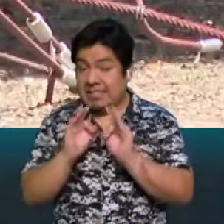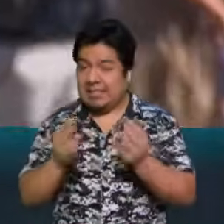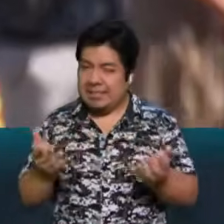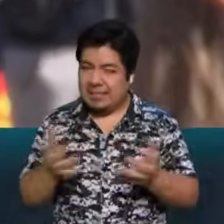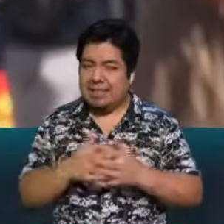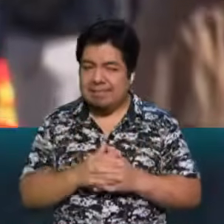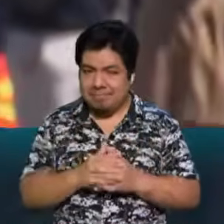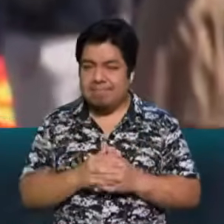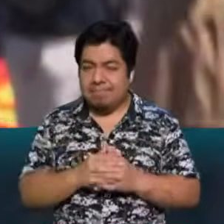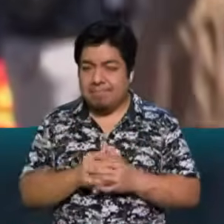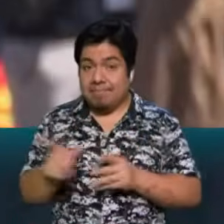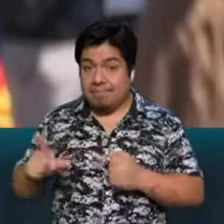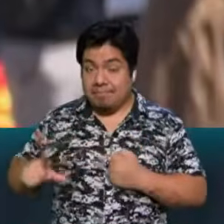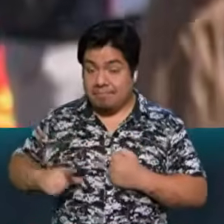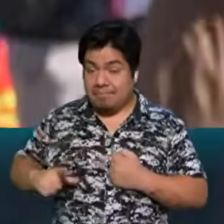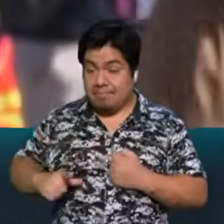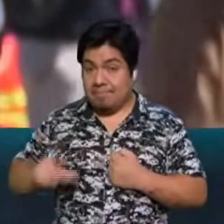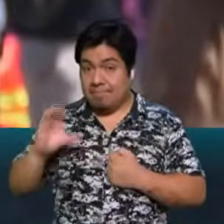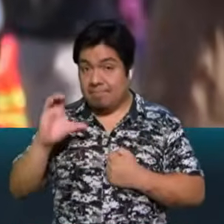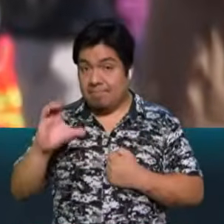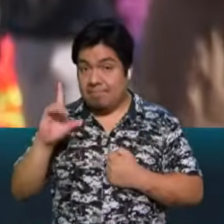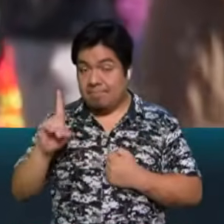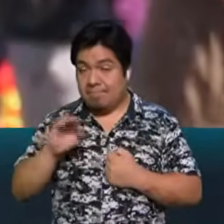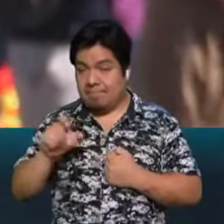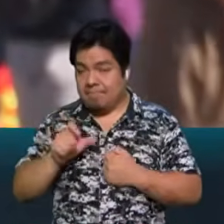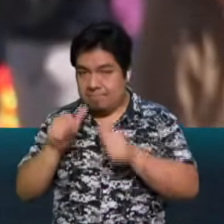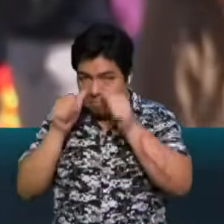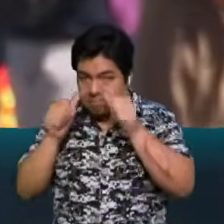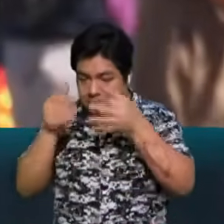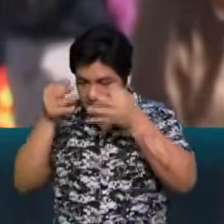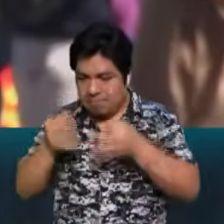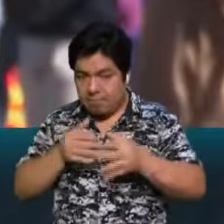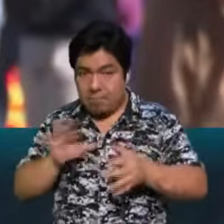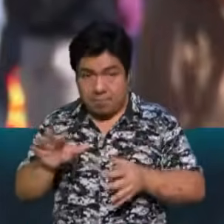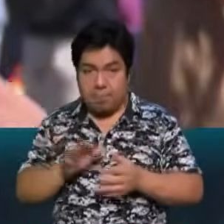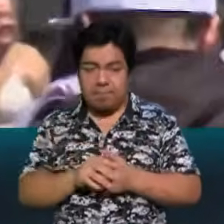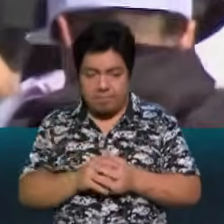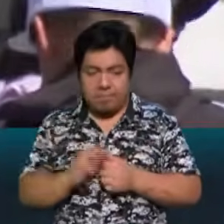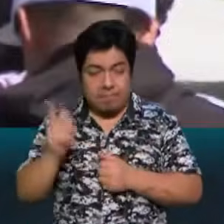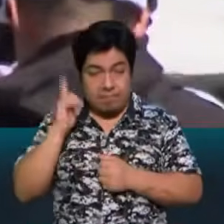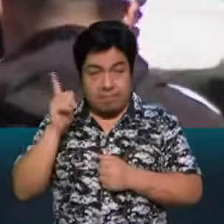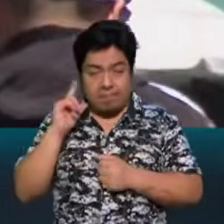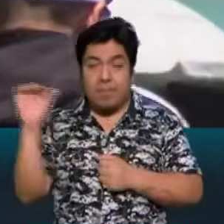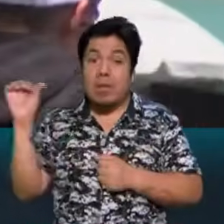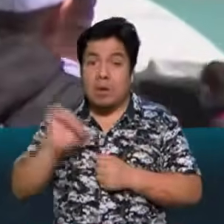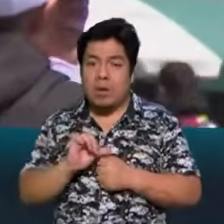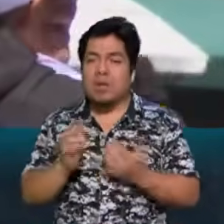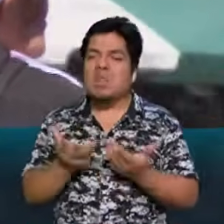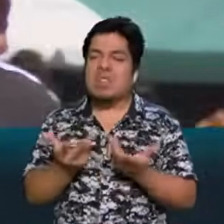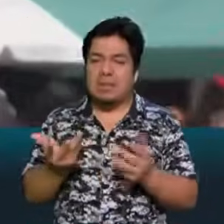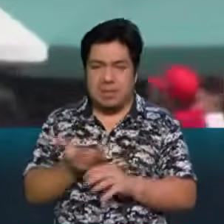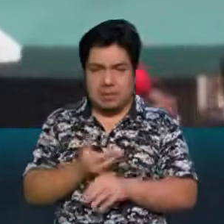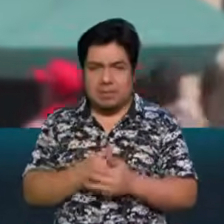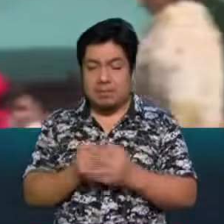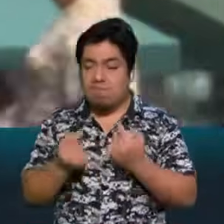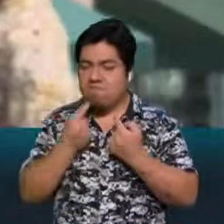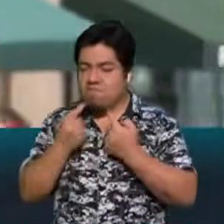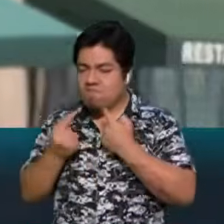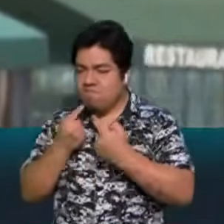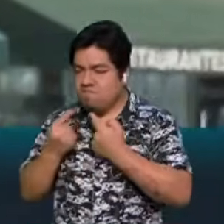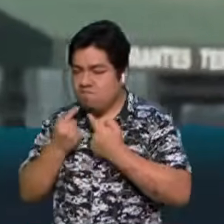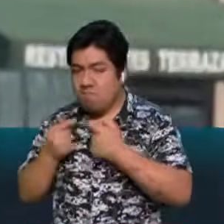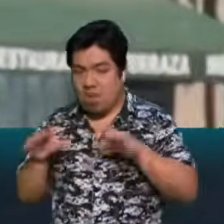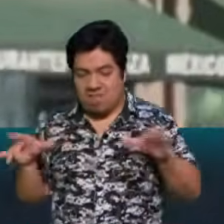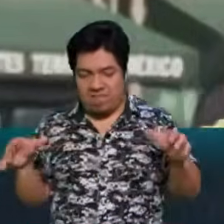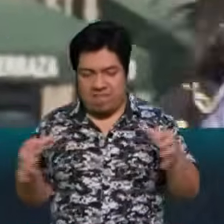muy bien que el gobierno de la ciudad lo vea de esta manera y creo que hoy lo que hay que hacer es tener una discusión a nivel